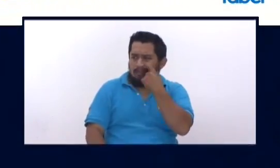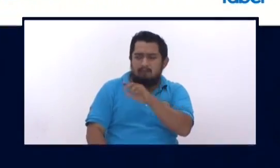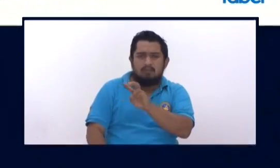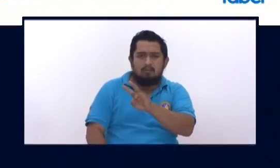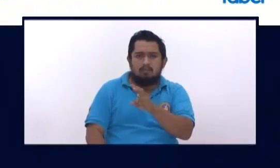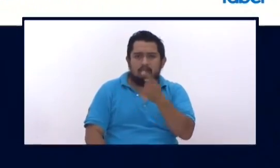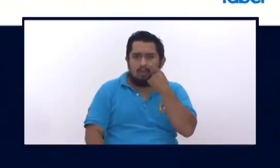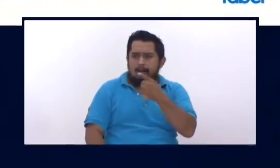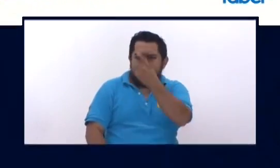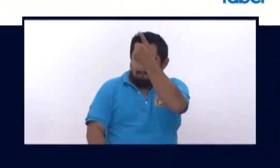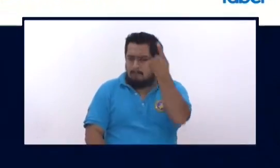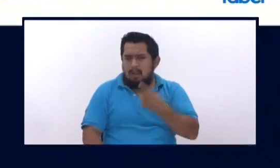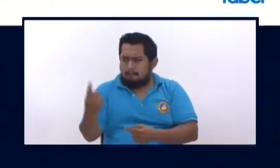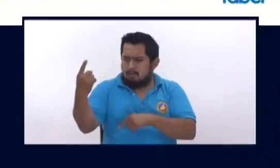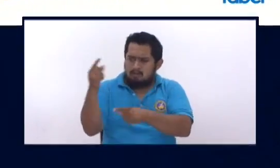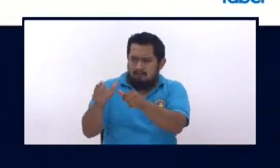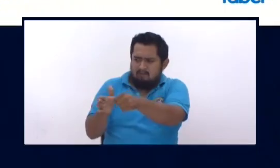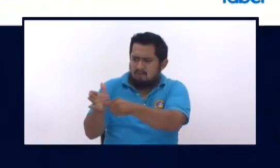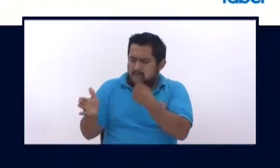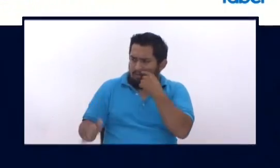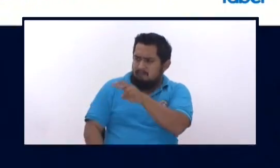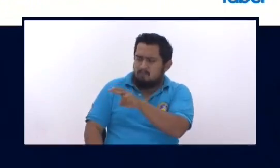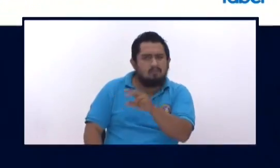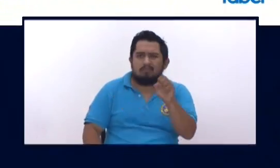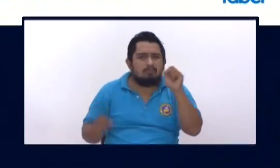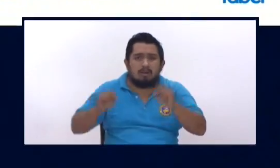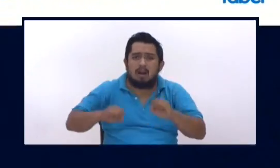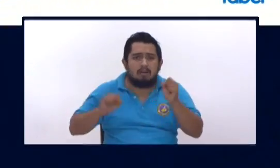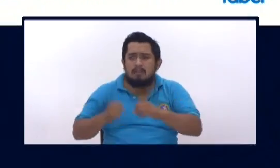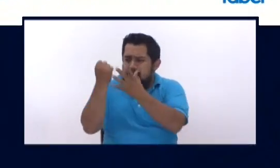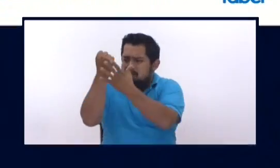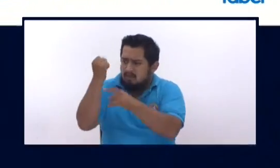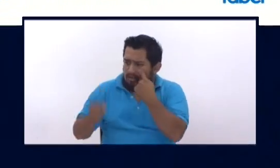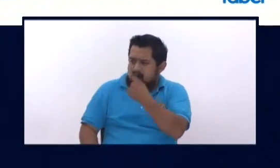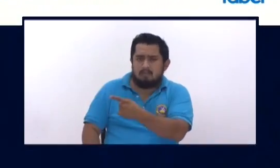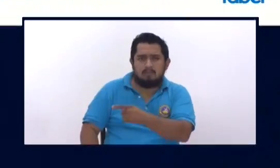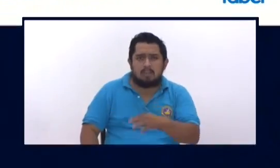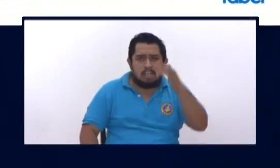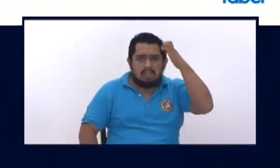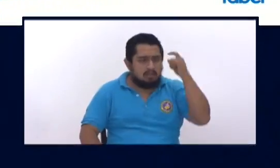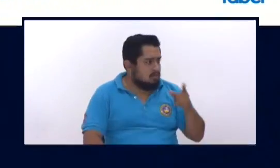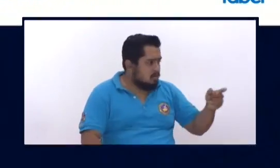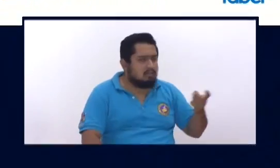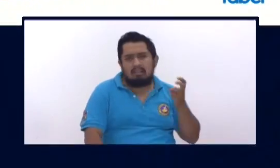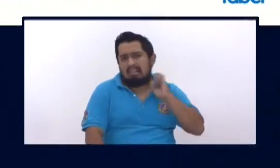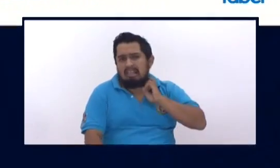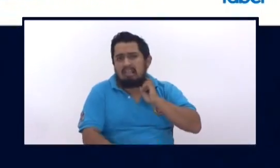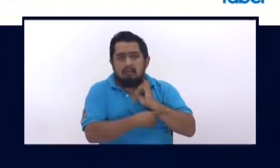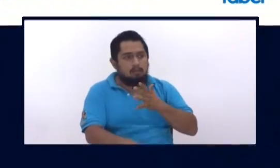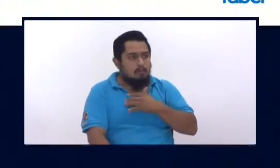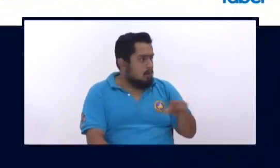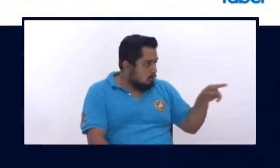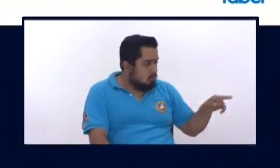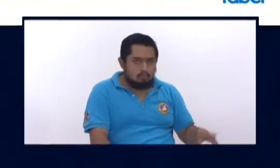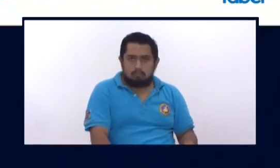amigo de una persona que la van a operar hermano no se no puede decir que este escuela le gusta de vampiros y de chupar muchas iguala